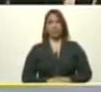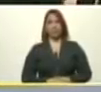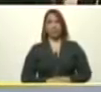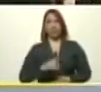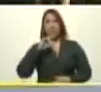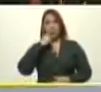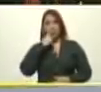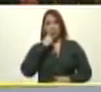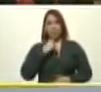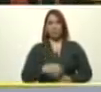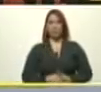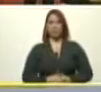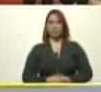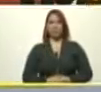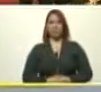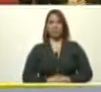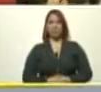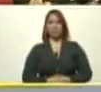rusia